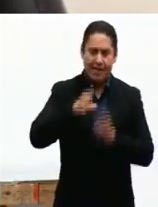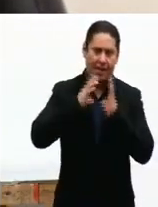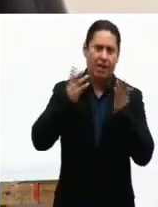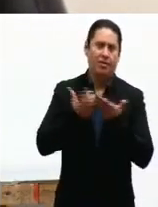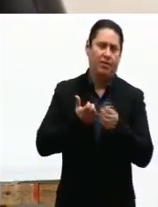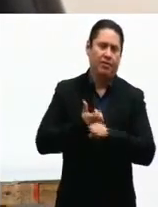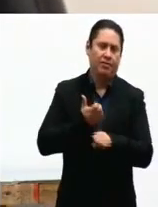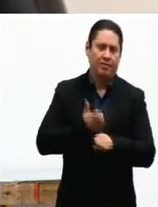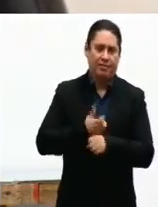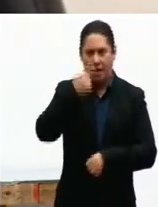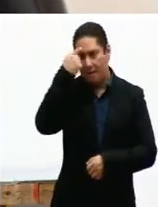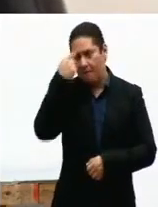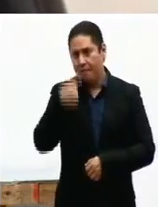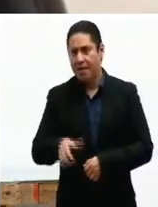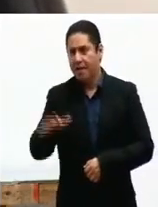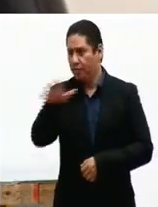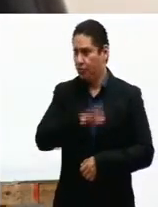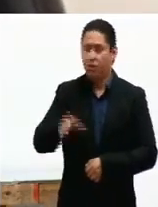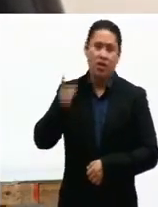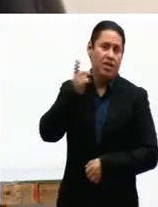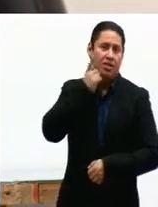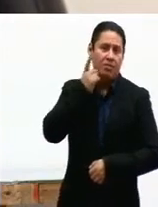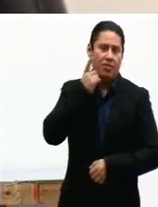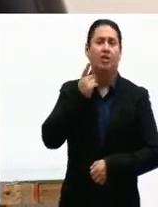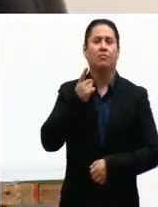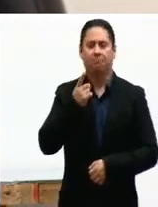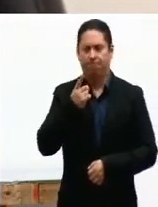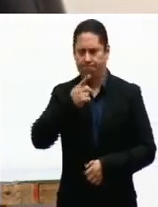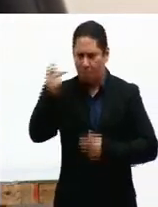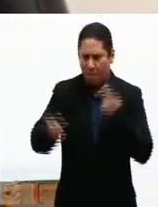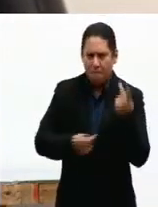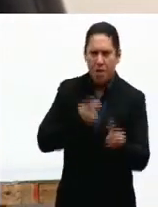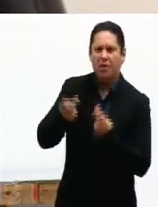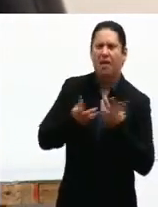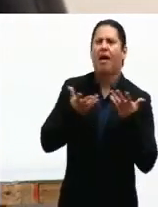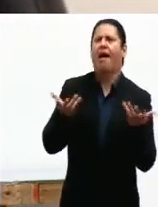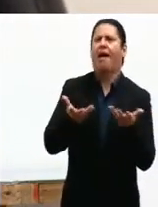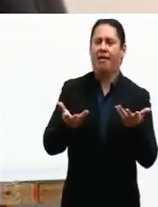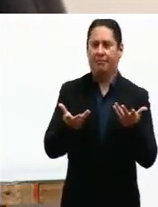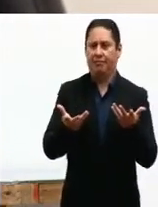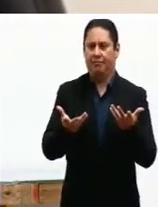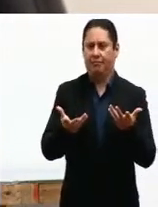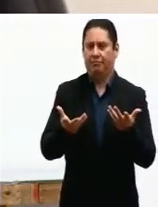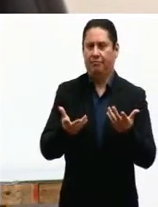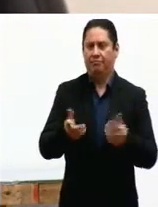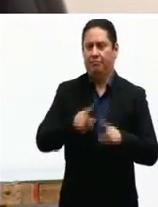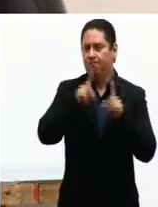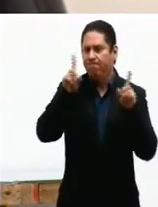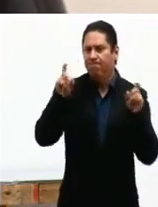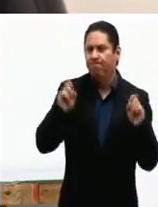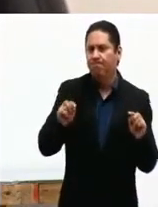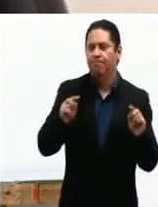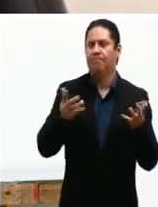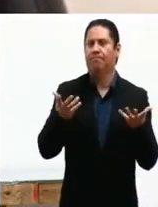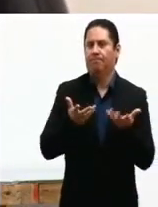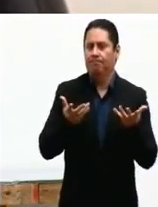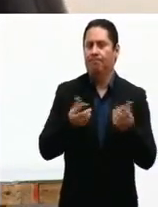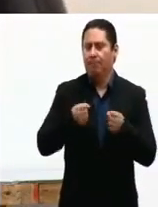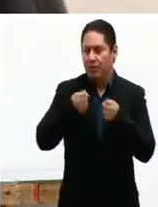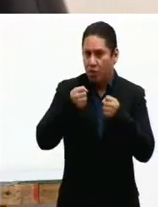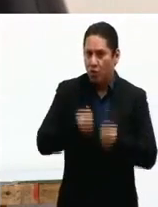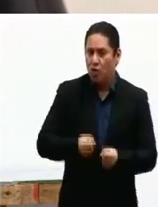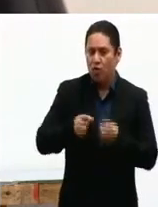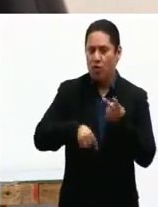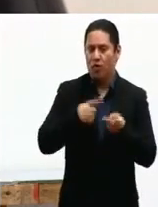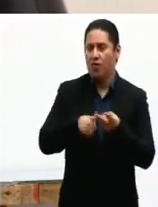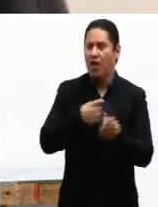del Estado, que para eso somos un parlamento, y para preguntar qué se está haciendo en estos temas tan sensibles como la seguridad, la